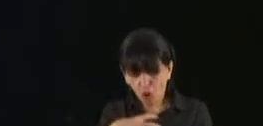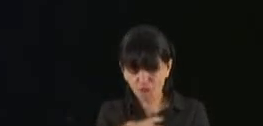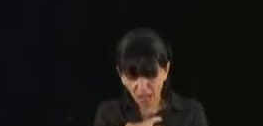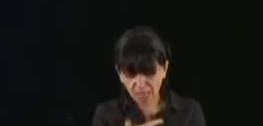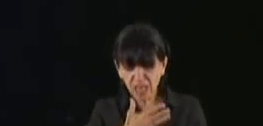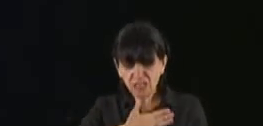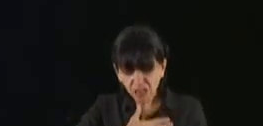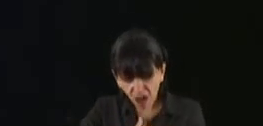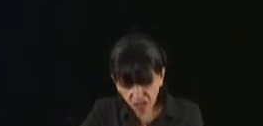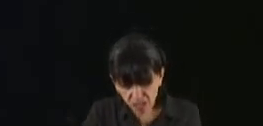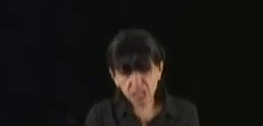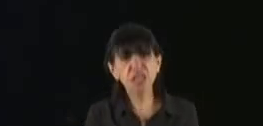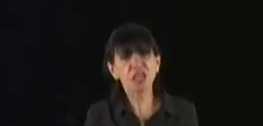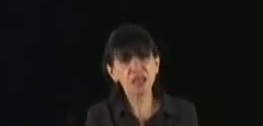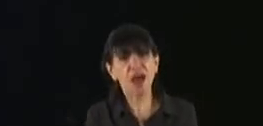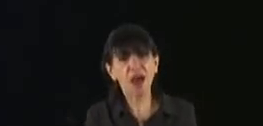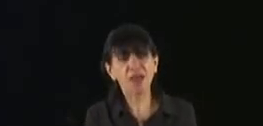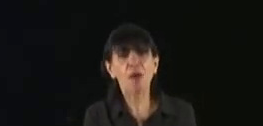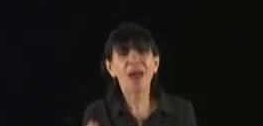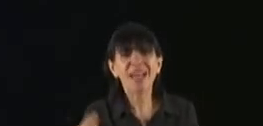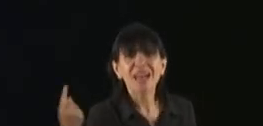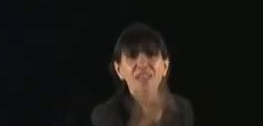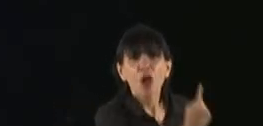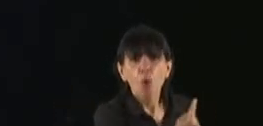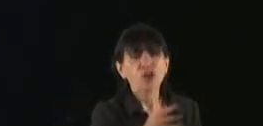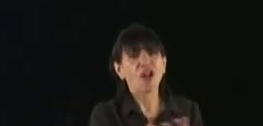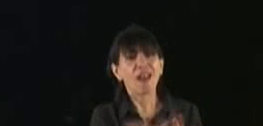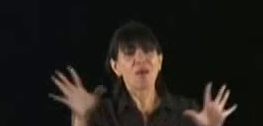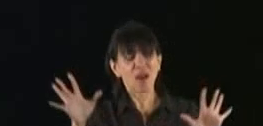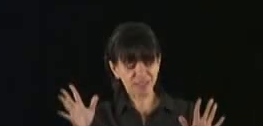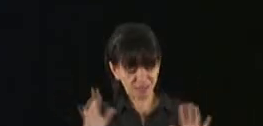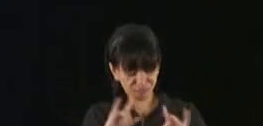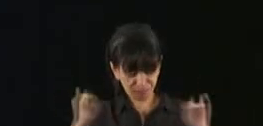tranquilidad, para que sean dueños de su libertad,